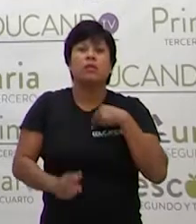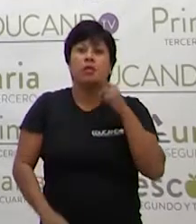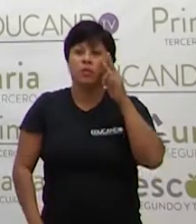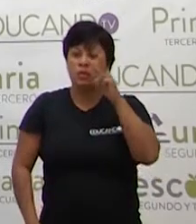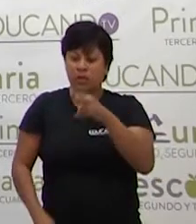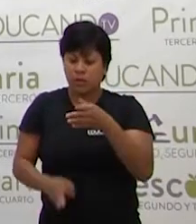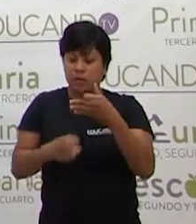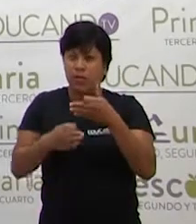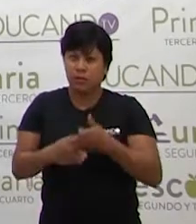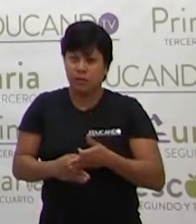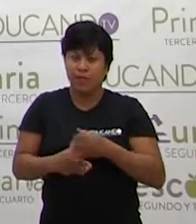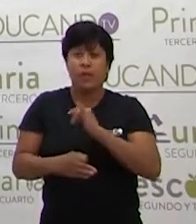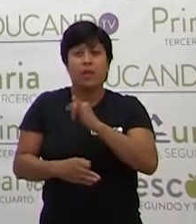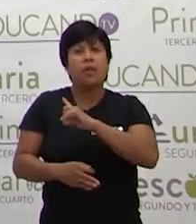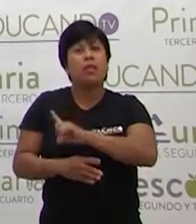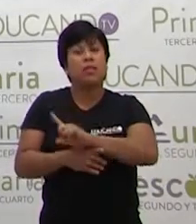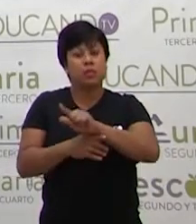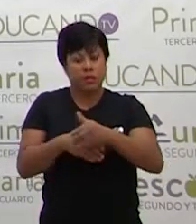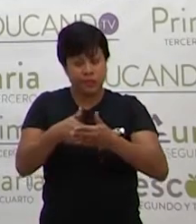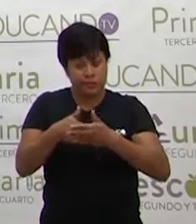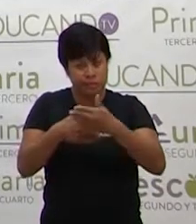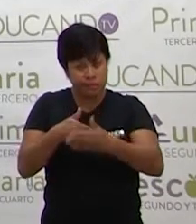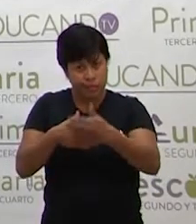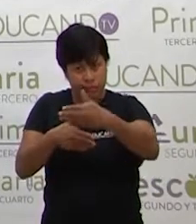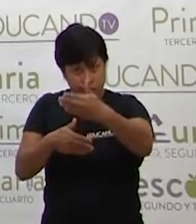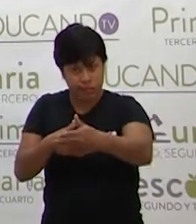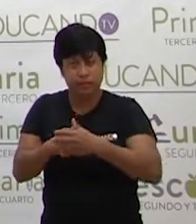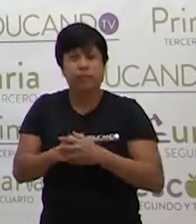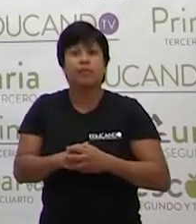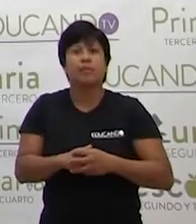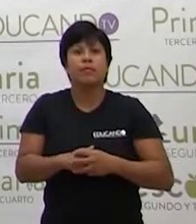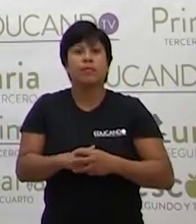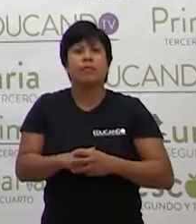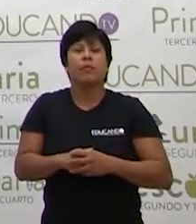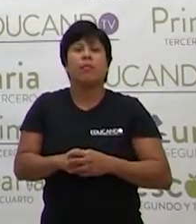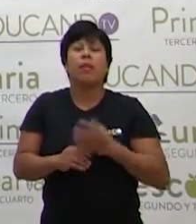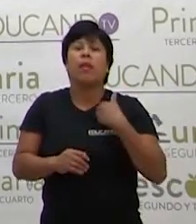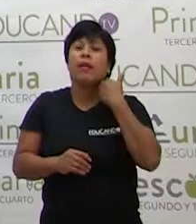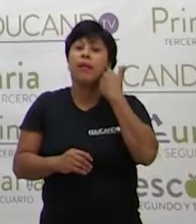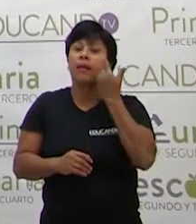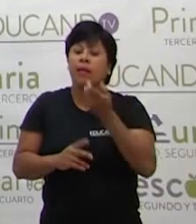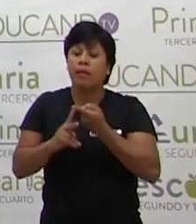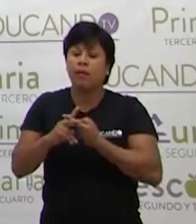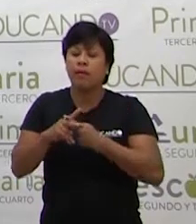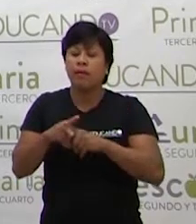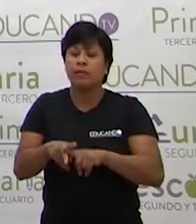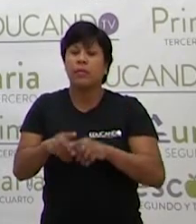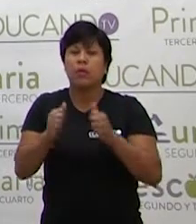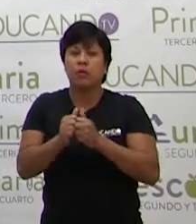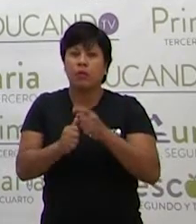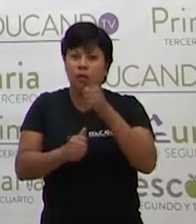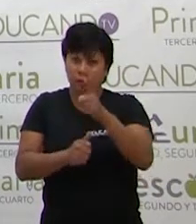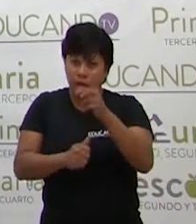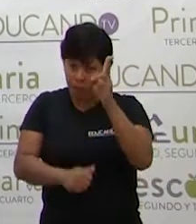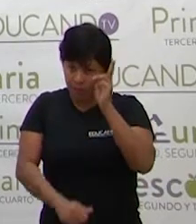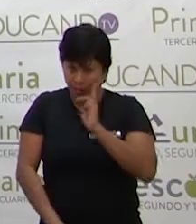hoy y también la que vamos a ver precisamente hoy. Pero quiero iniciar con un reto para ti.